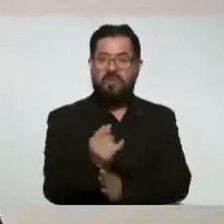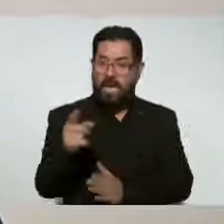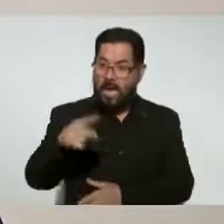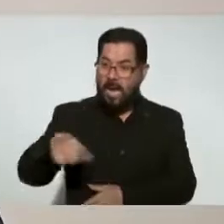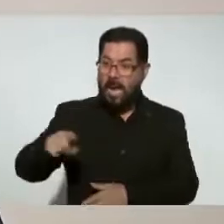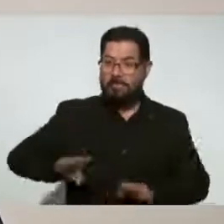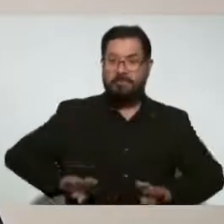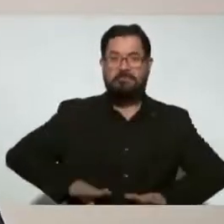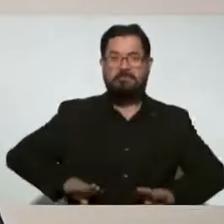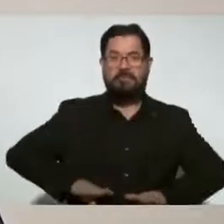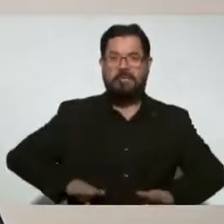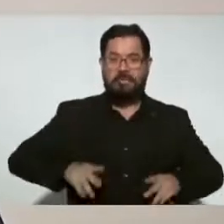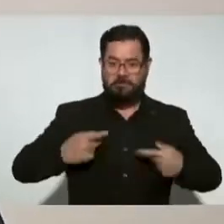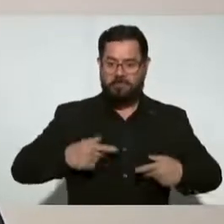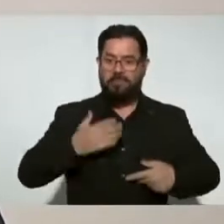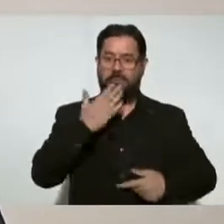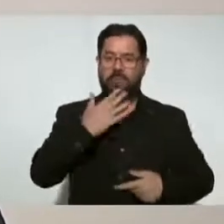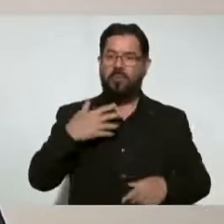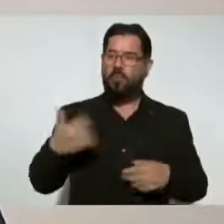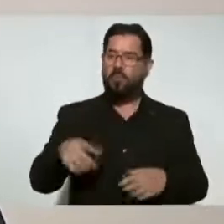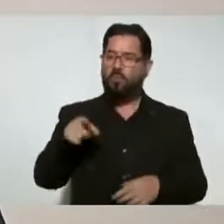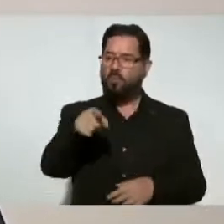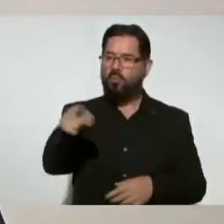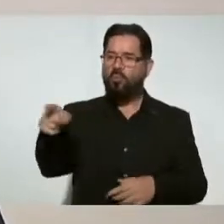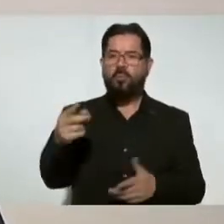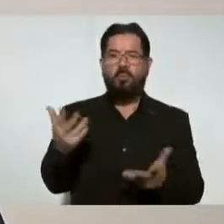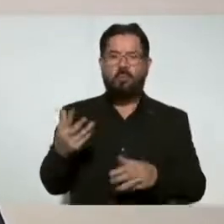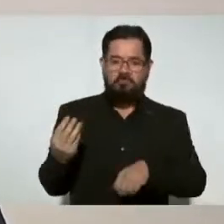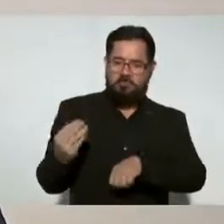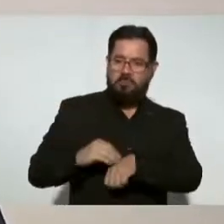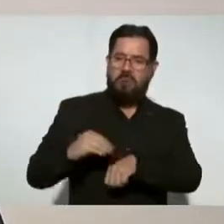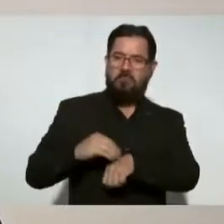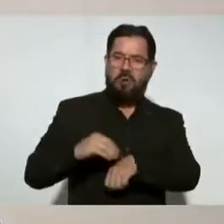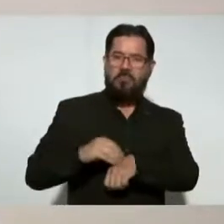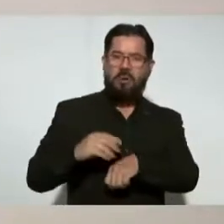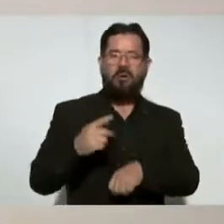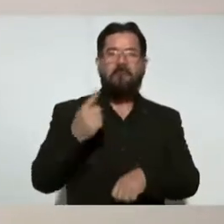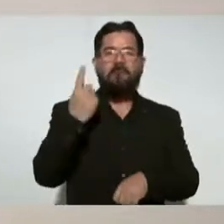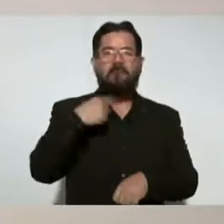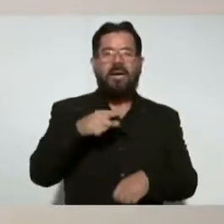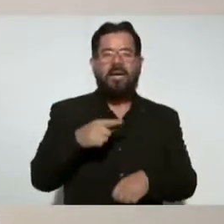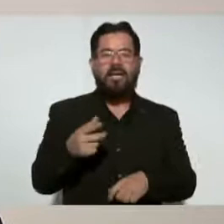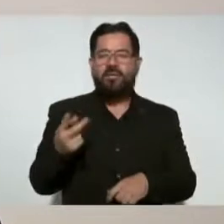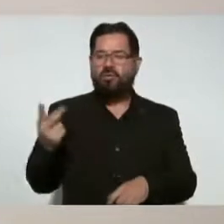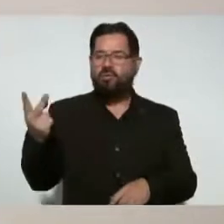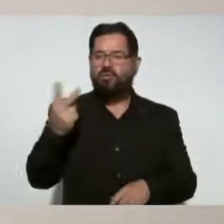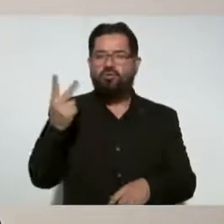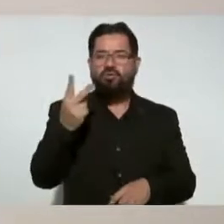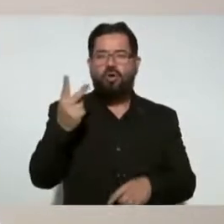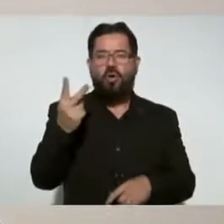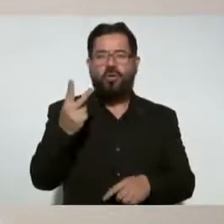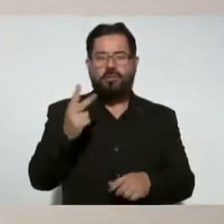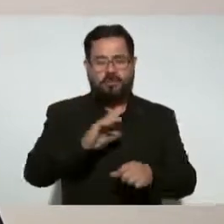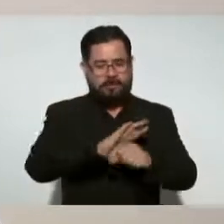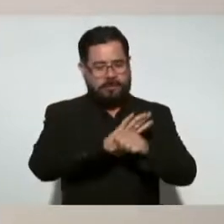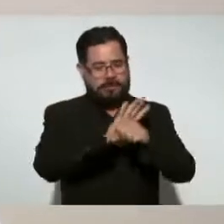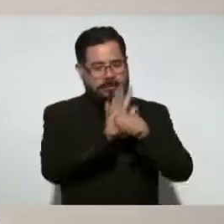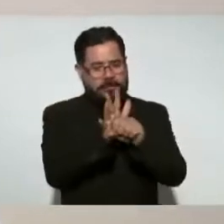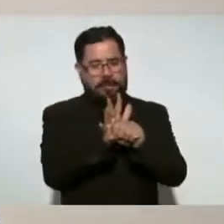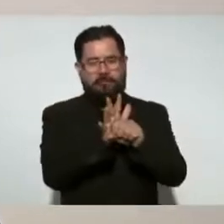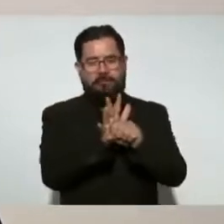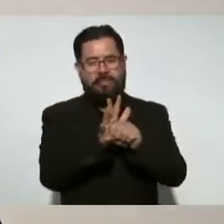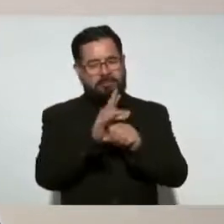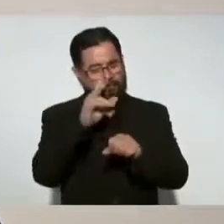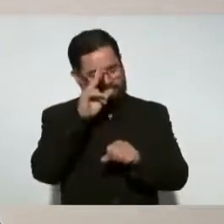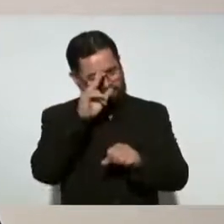de ellos, de ustedes, para el manejo comunitario de los dos grandes brotes de la epidemia que hemos